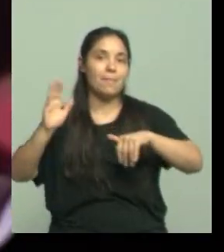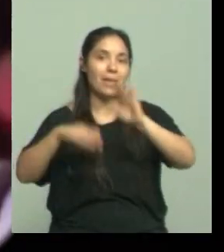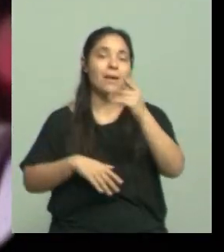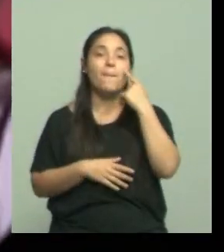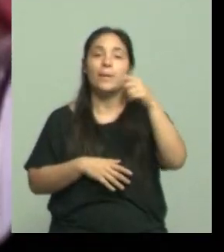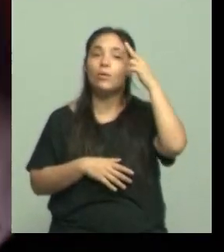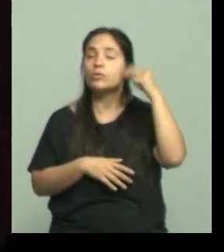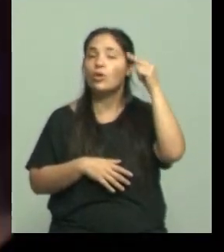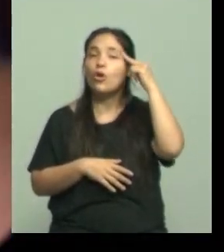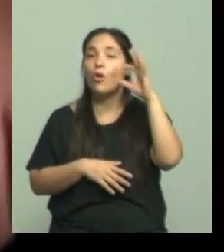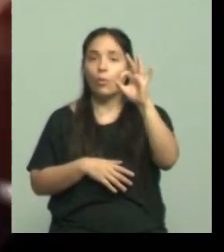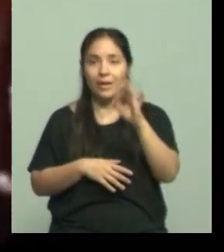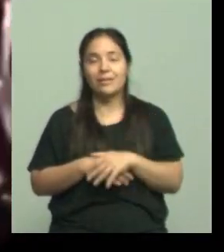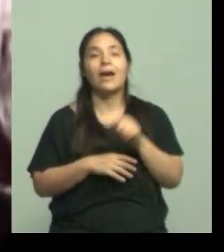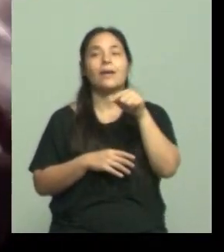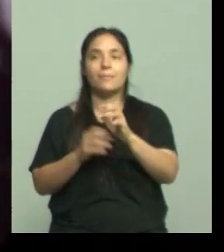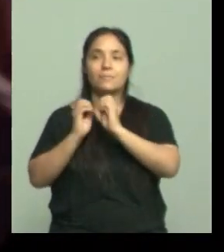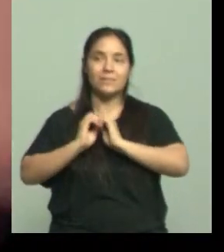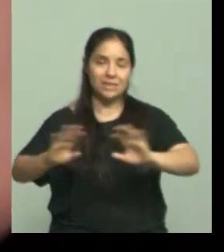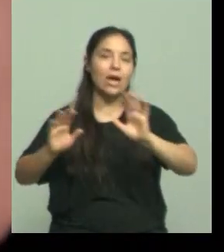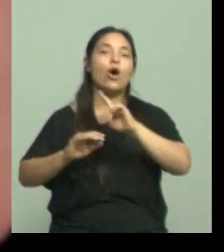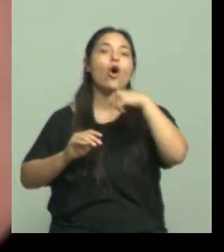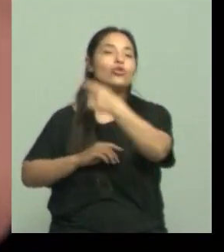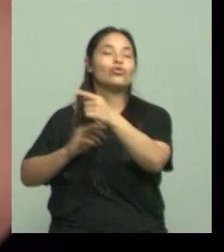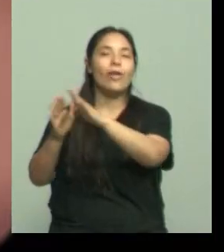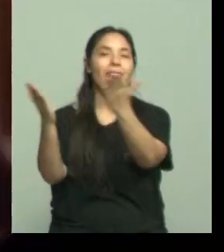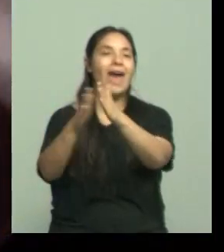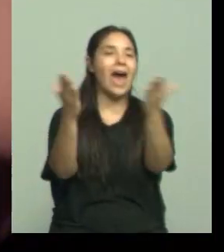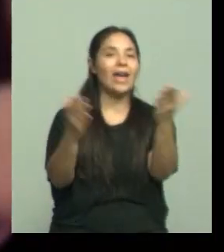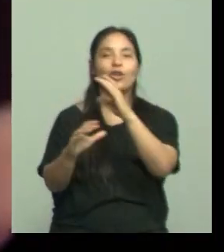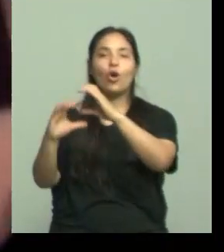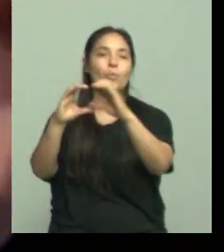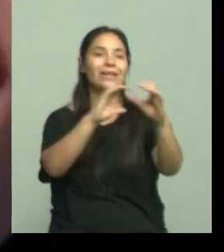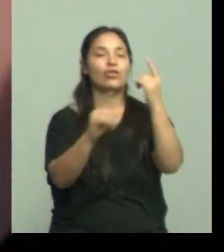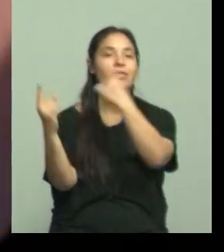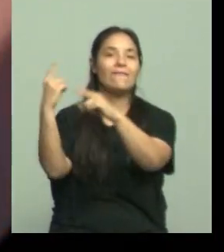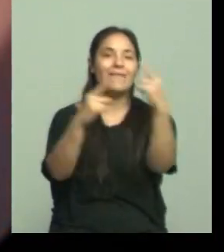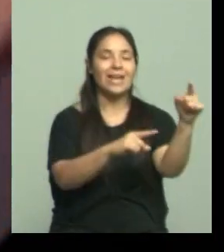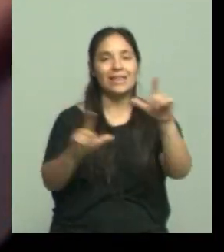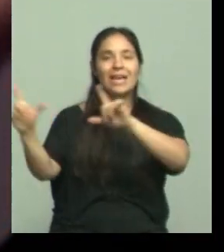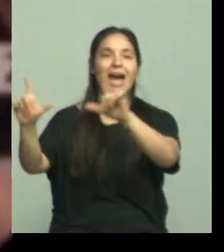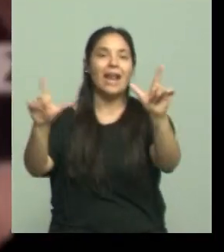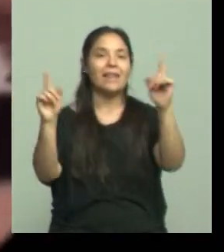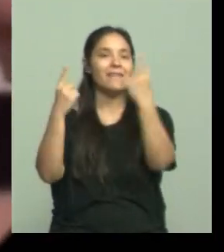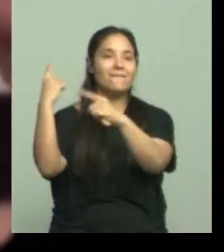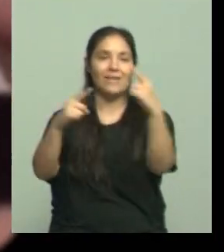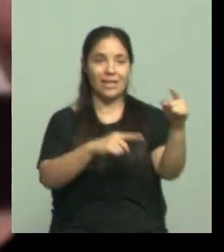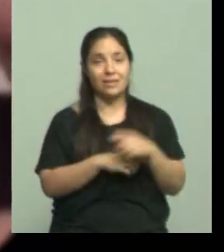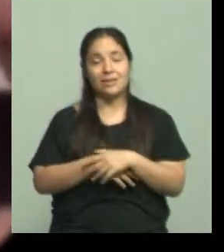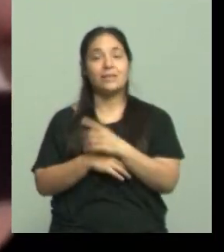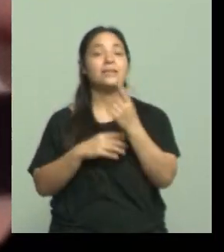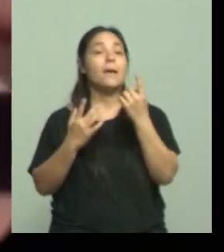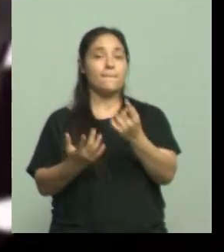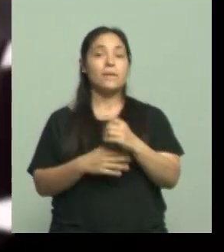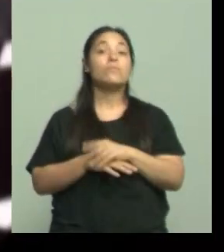90, año 1990, ahí arrancan los multimedios, ¿no es cierto? Bien, entonces ahí tenías distintos canales de un poder